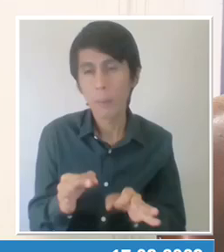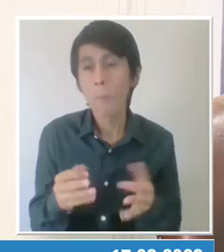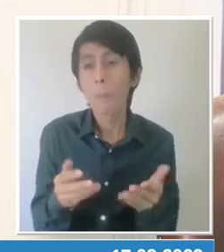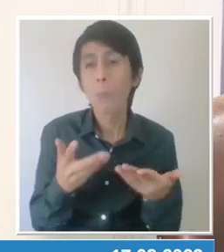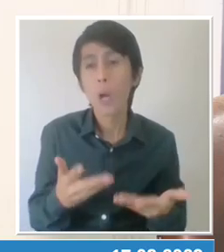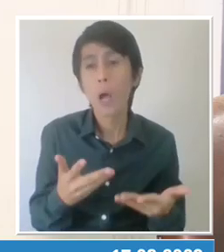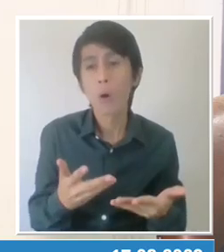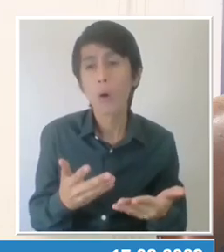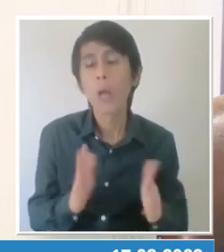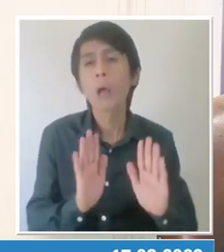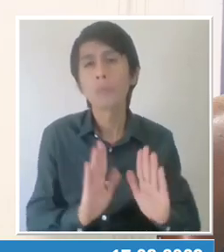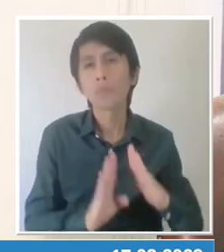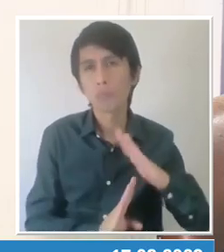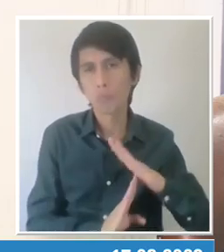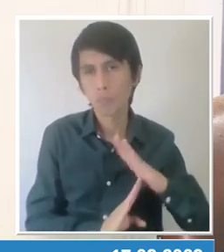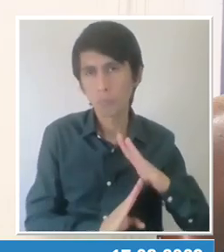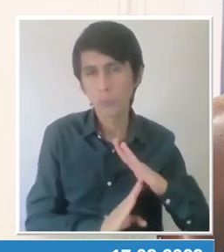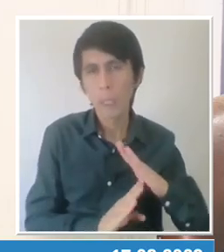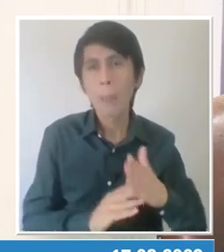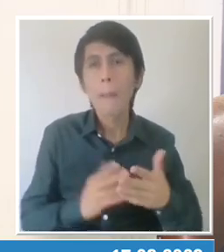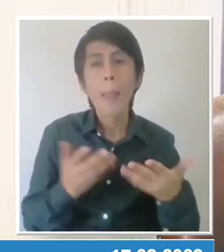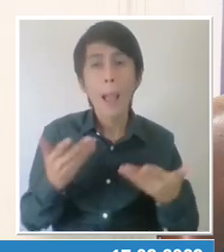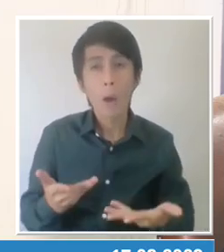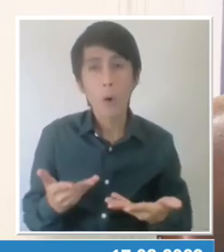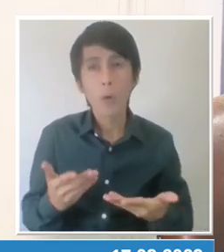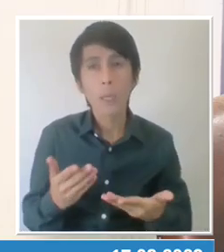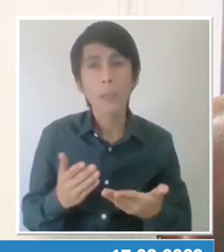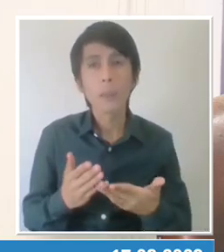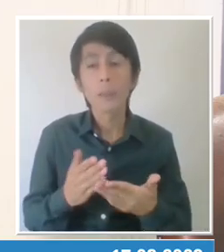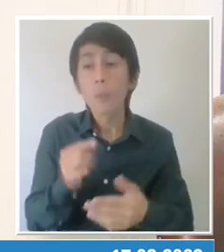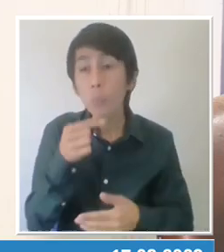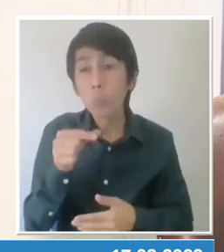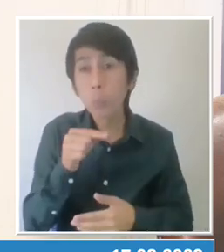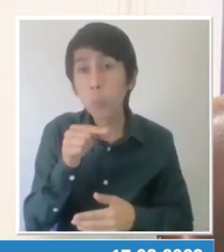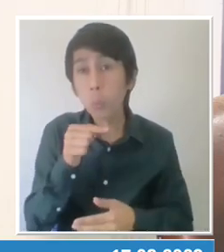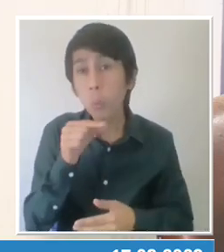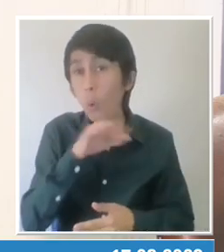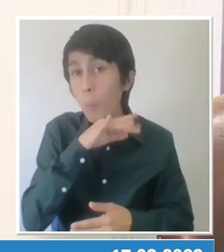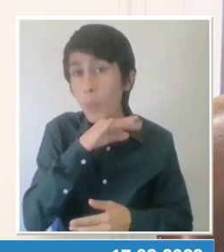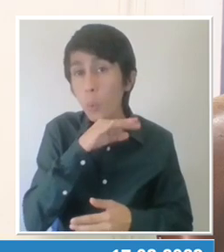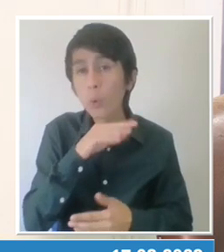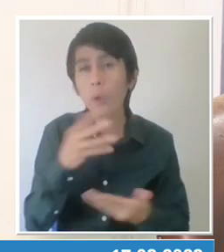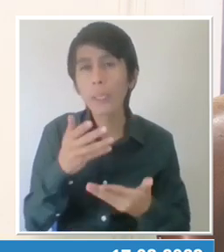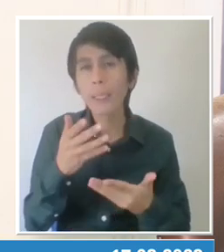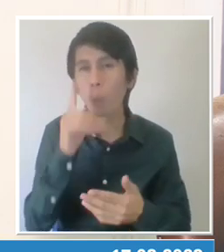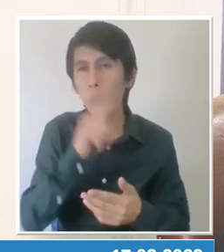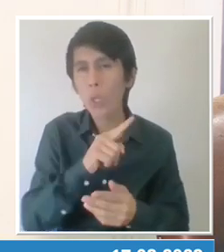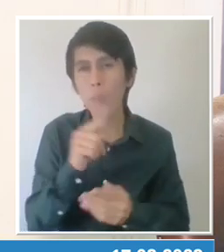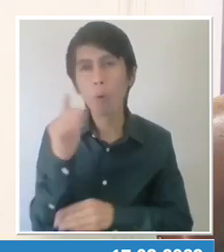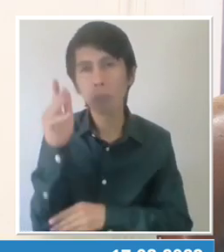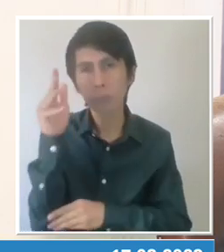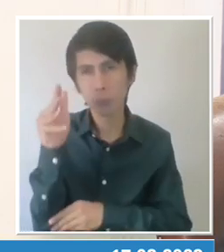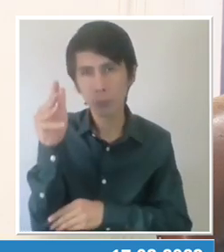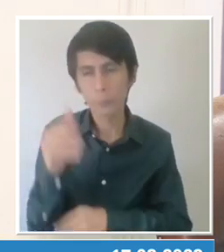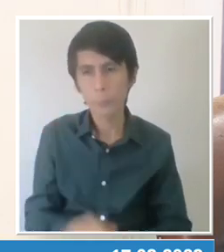dejarlo sometido para entrar en los minutos que me quedan a la última parte de mi exposición.